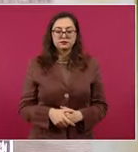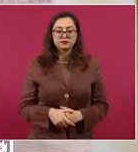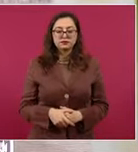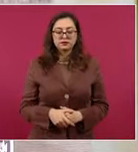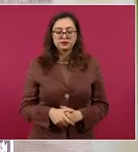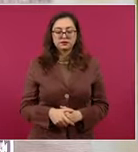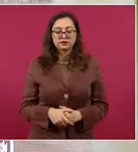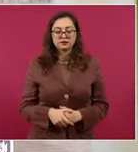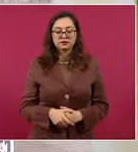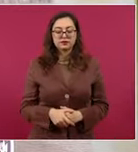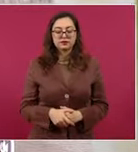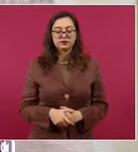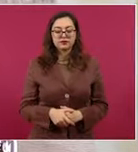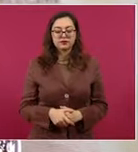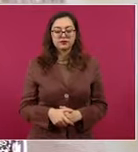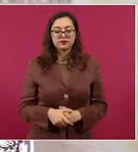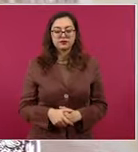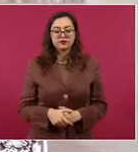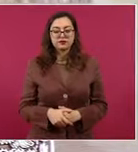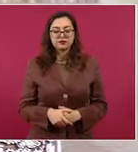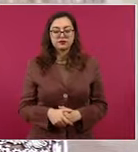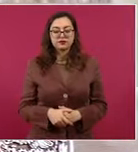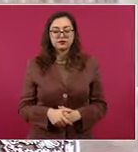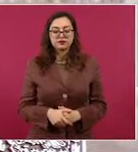aunque hay una